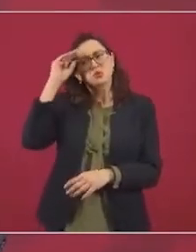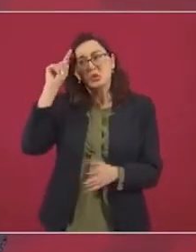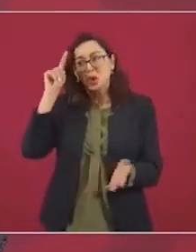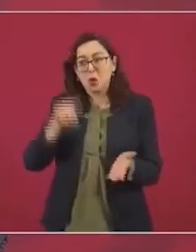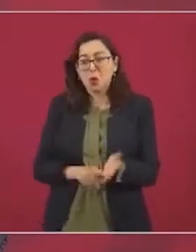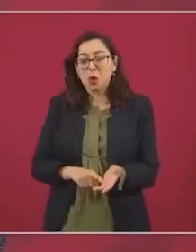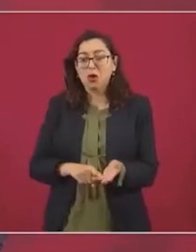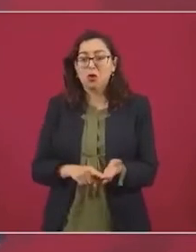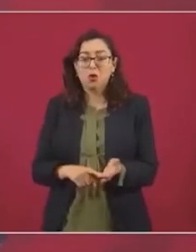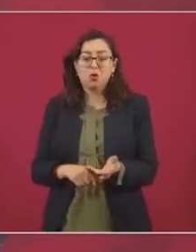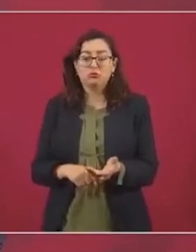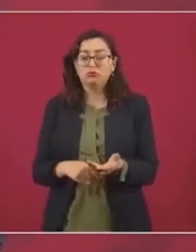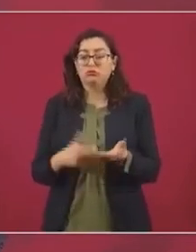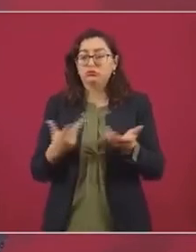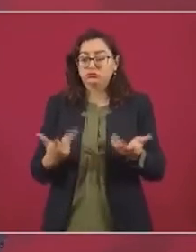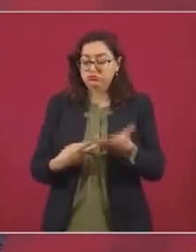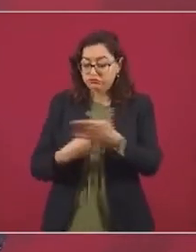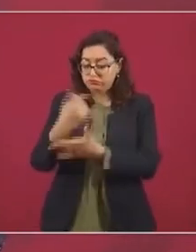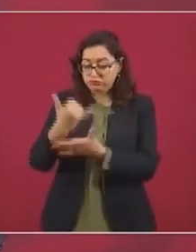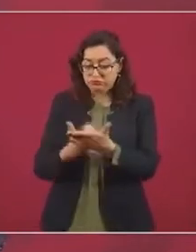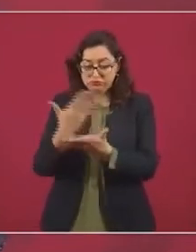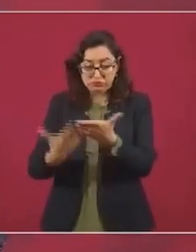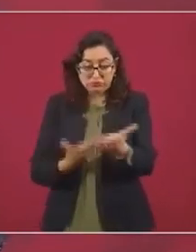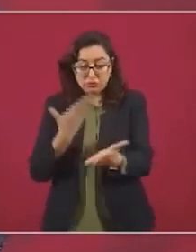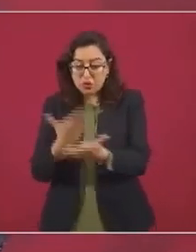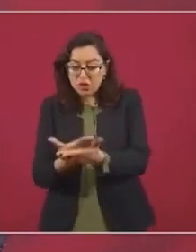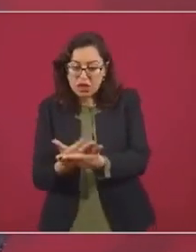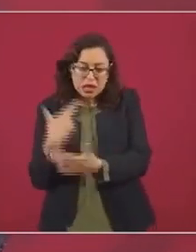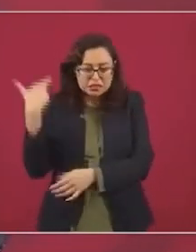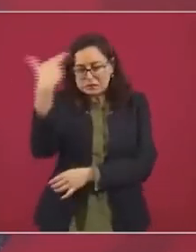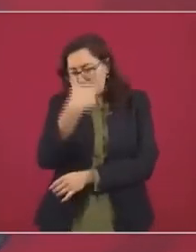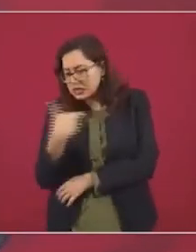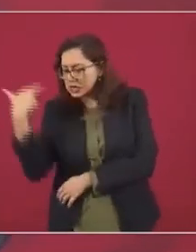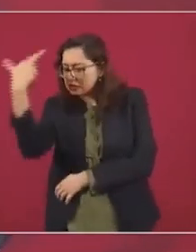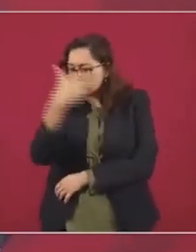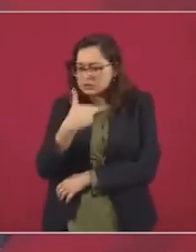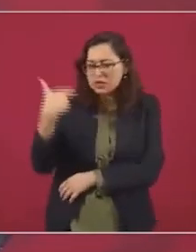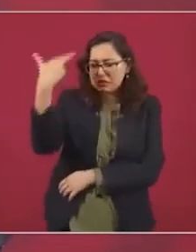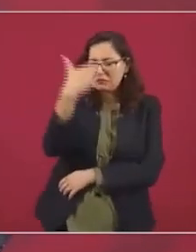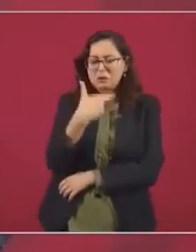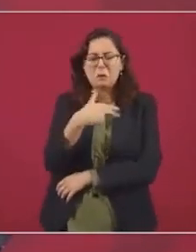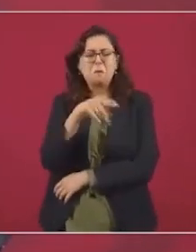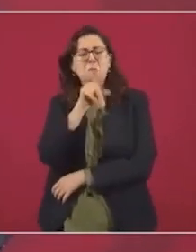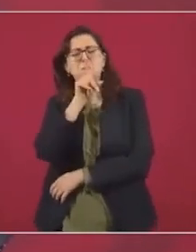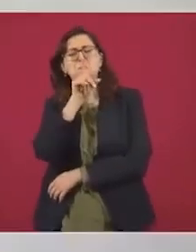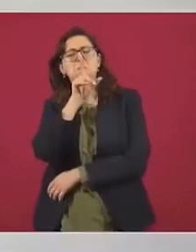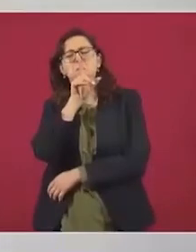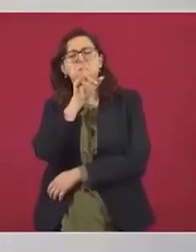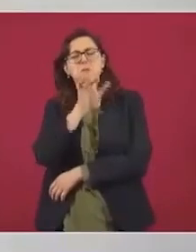analizarse del proyecto que nos están presentando y que, repito, estuvimos viendo ayer.